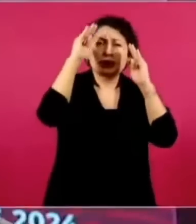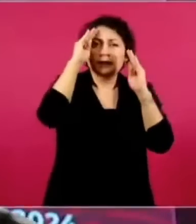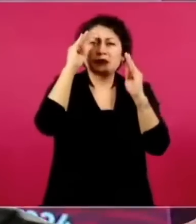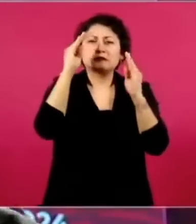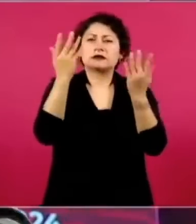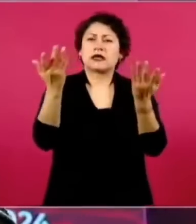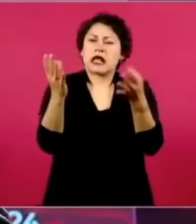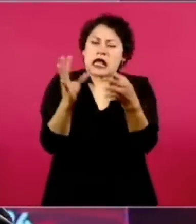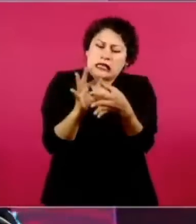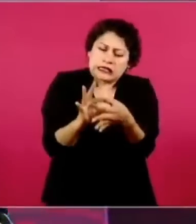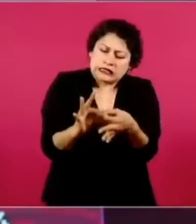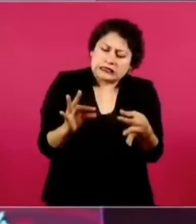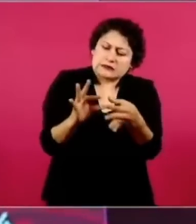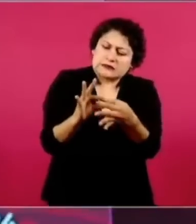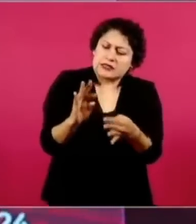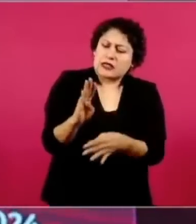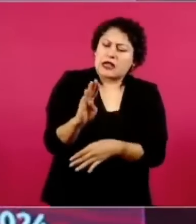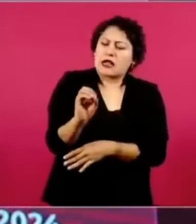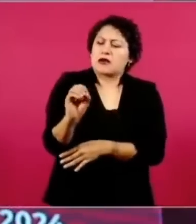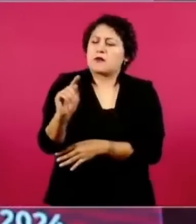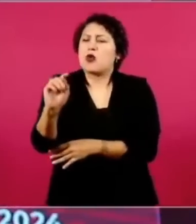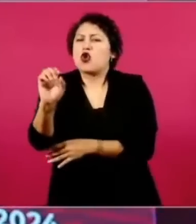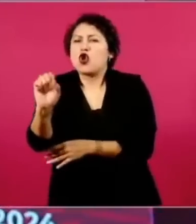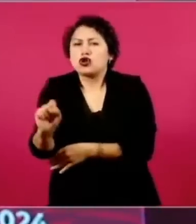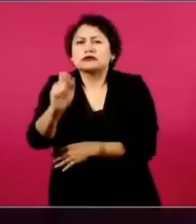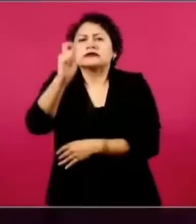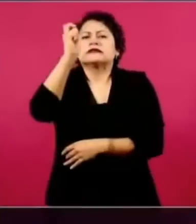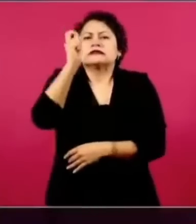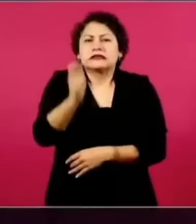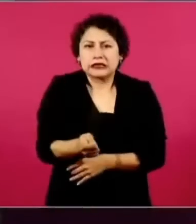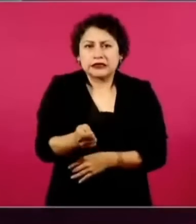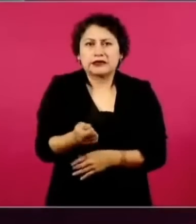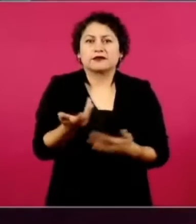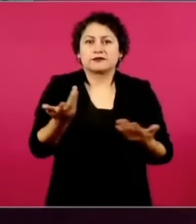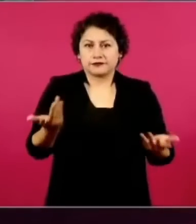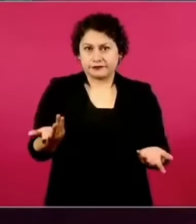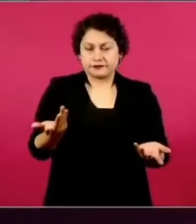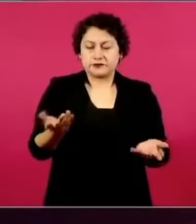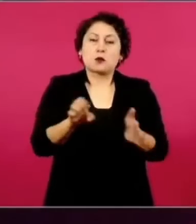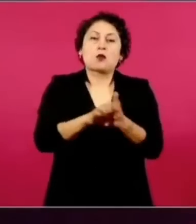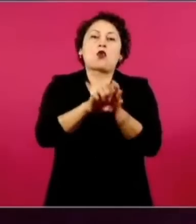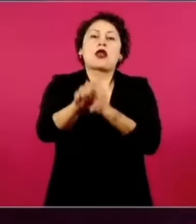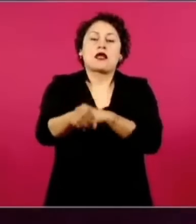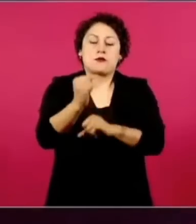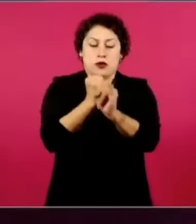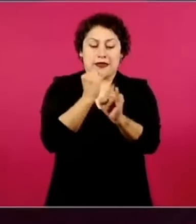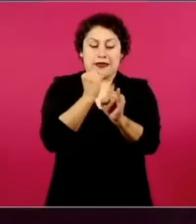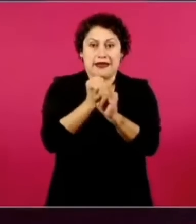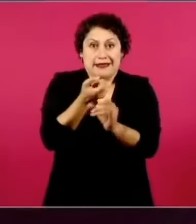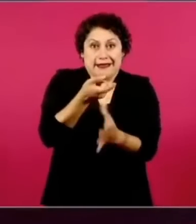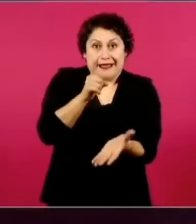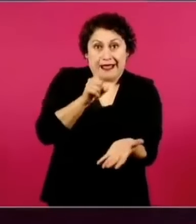¿Cómo explicamos de que pueden automatizar